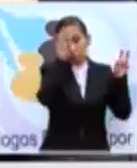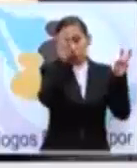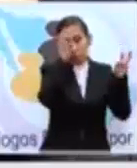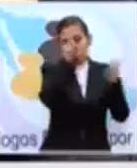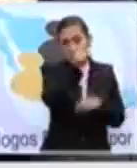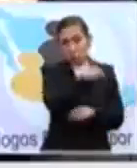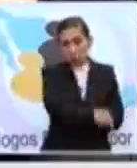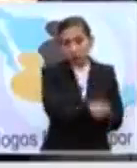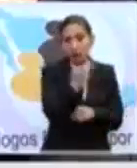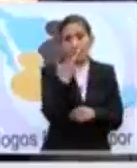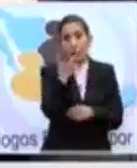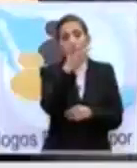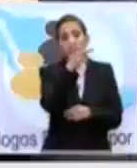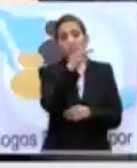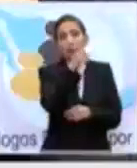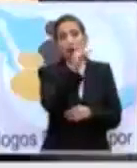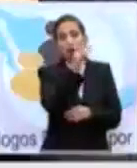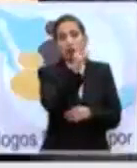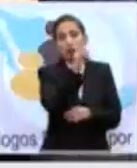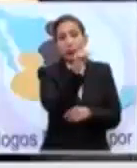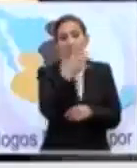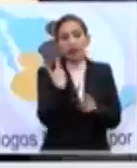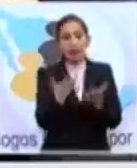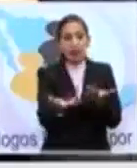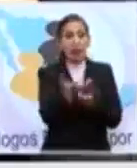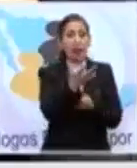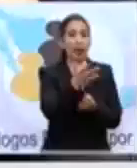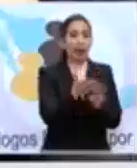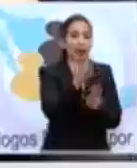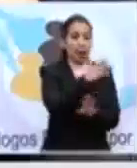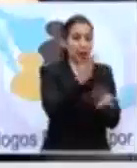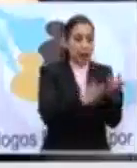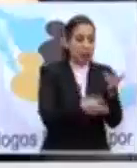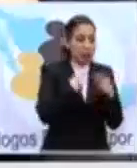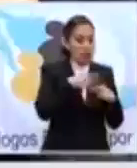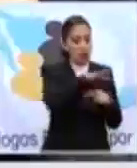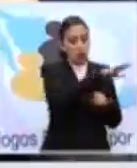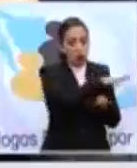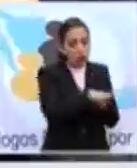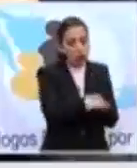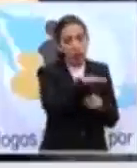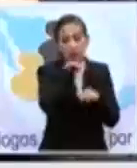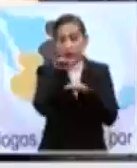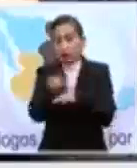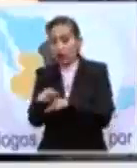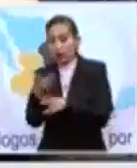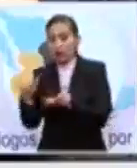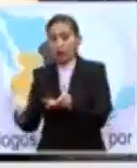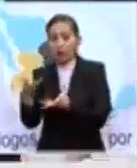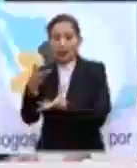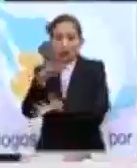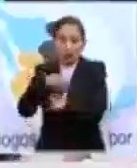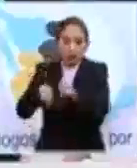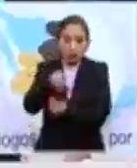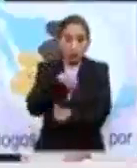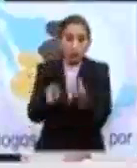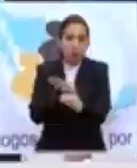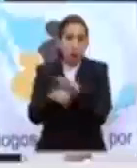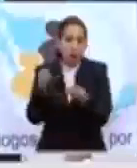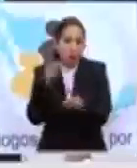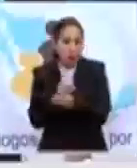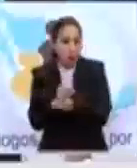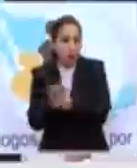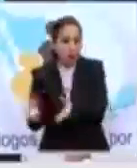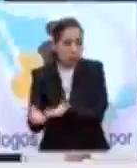de la producción per cápita del capital humano con respecto a los insumos que son puestos